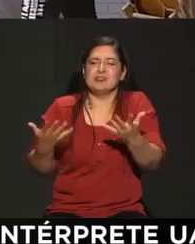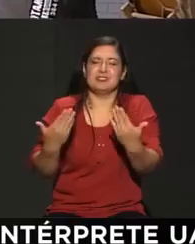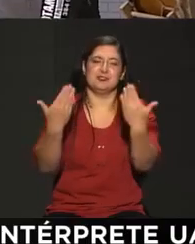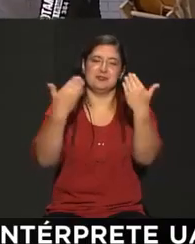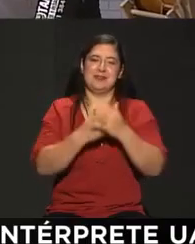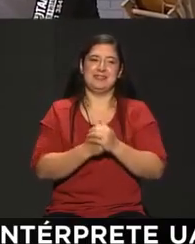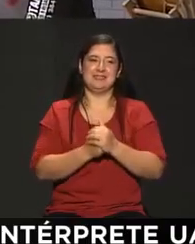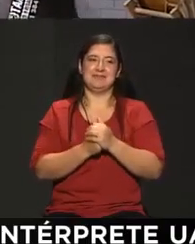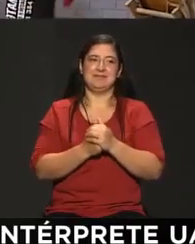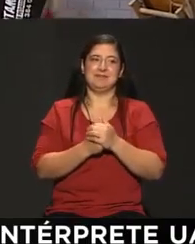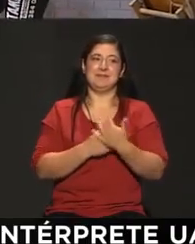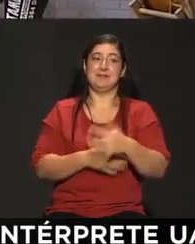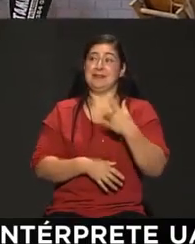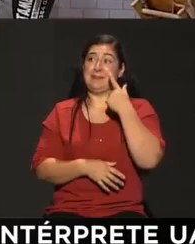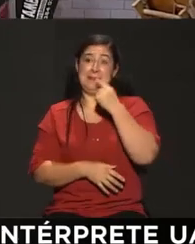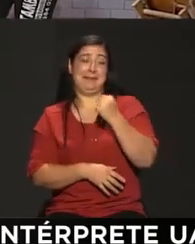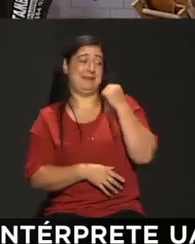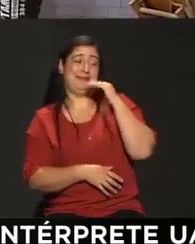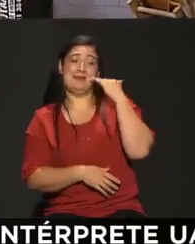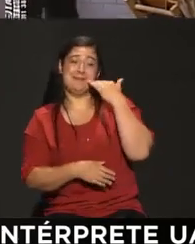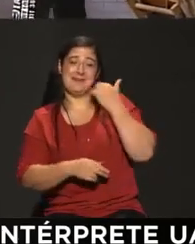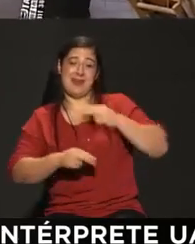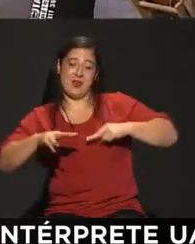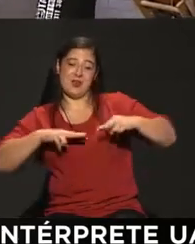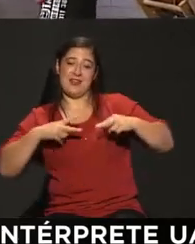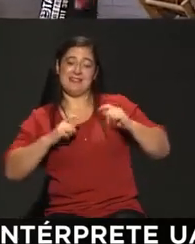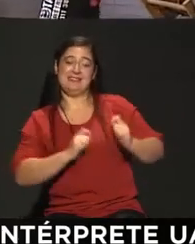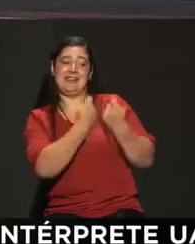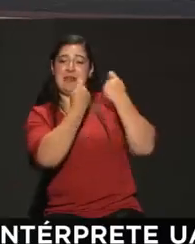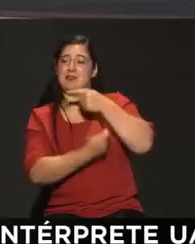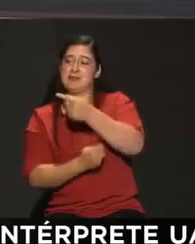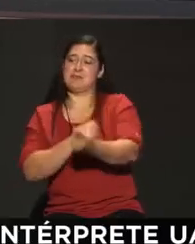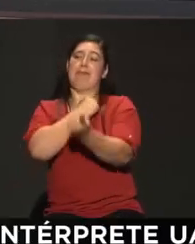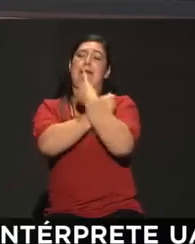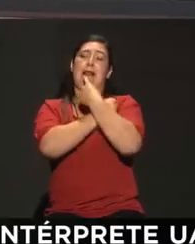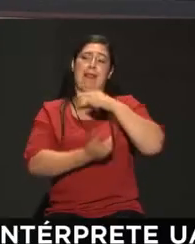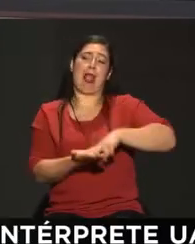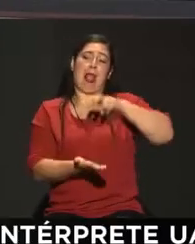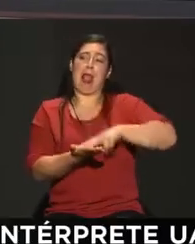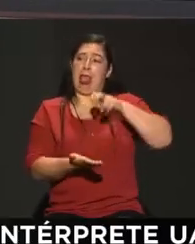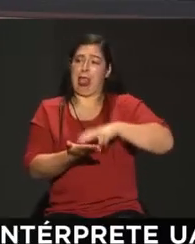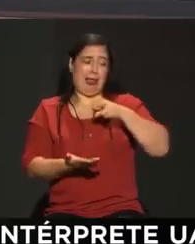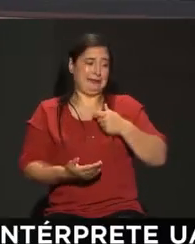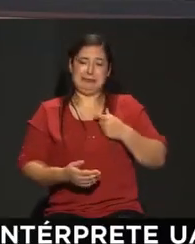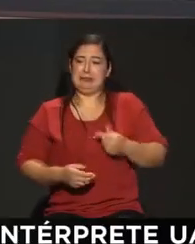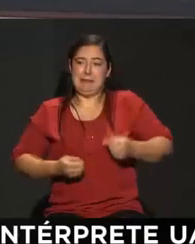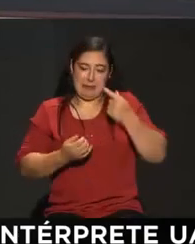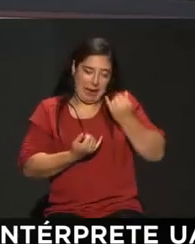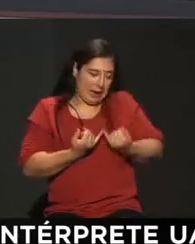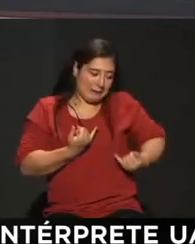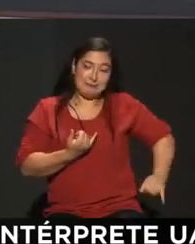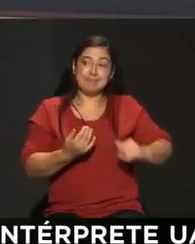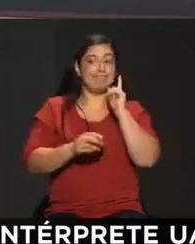a nuestra coordinadora de piso que siempre nos salva, porque usted me ponía a brincar acá con tambor incluido y todo, y vea. ¡Ay, ay, ay!